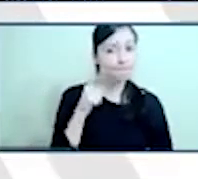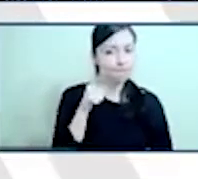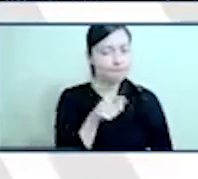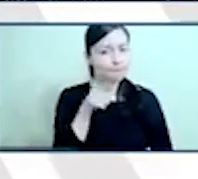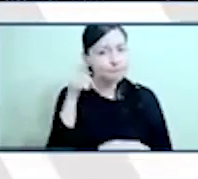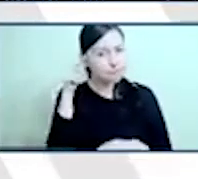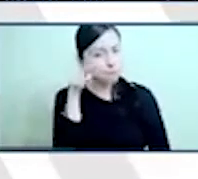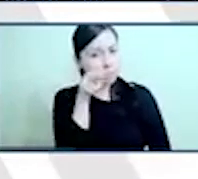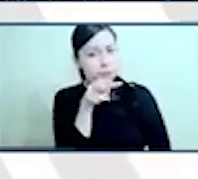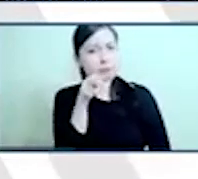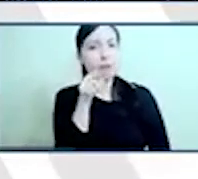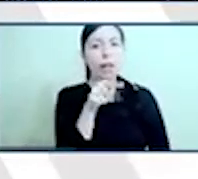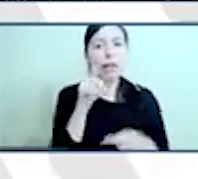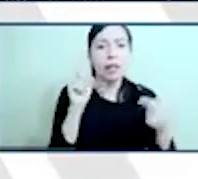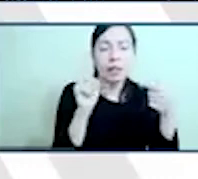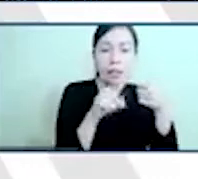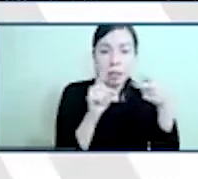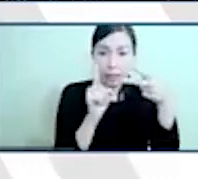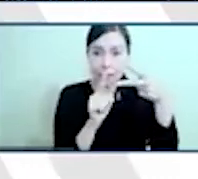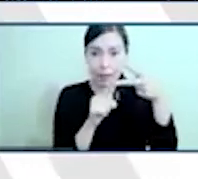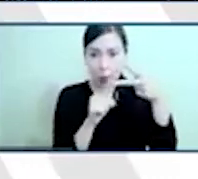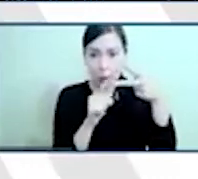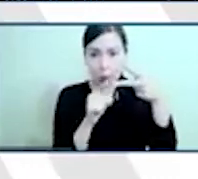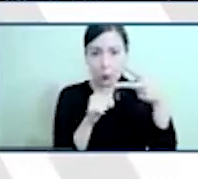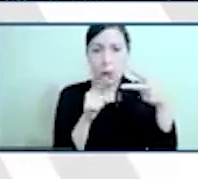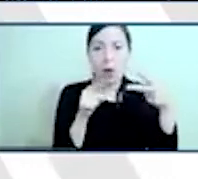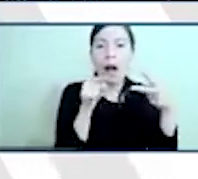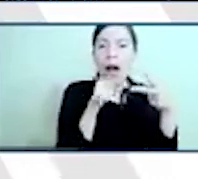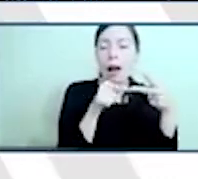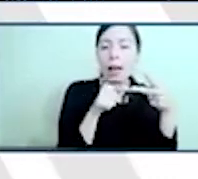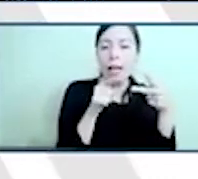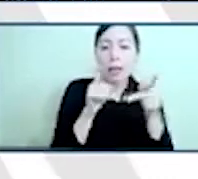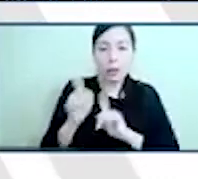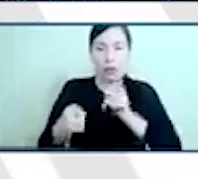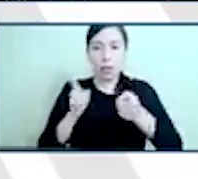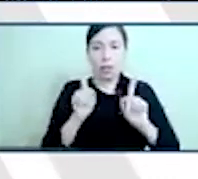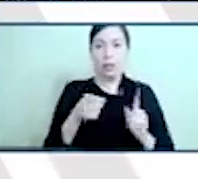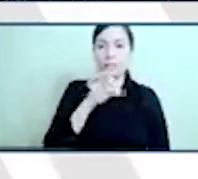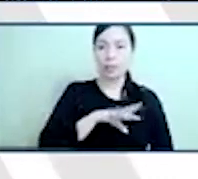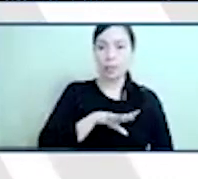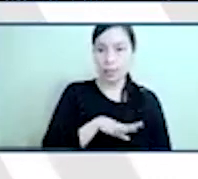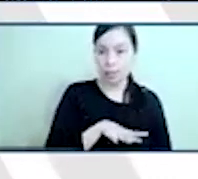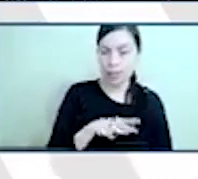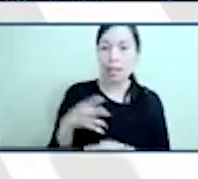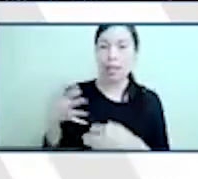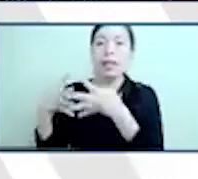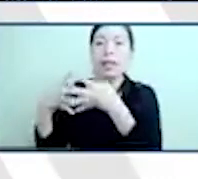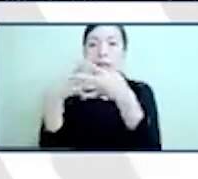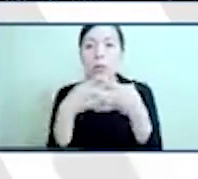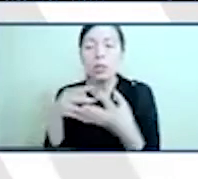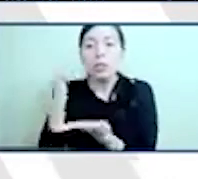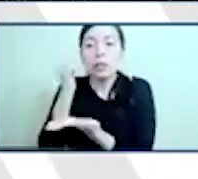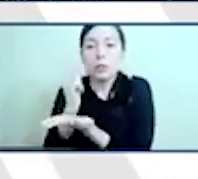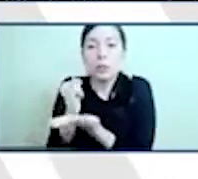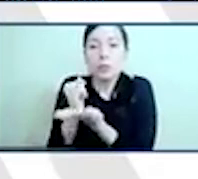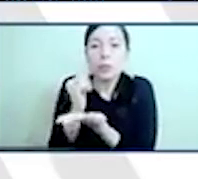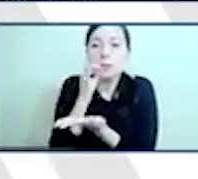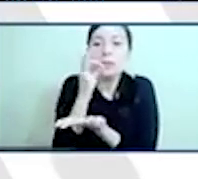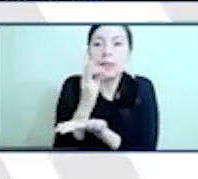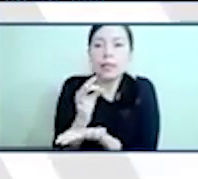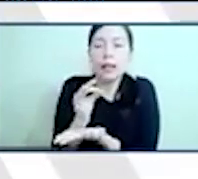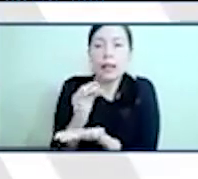Moonwatch específicamente se menciona como coordinador de Chile con esta institución de Estados Unidos al profesor Federico